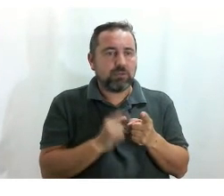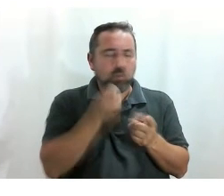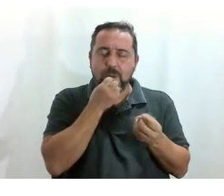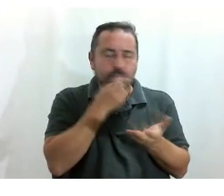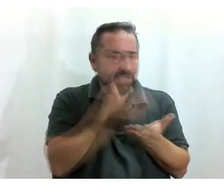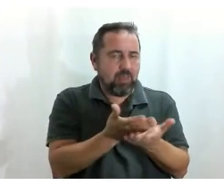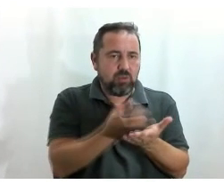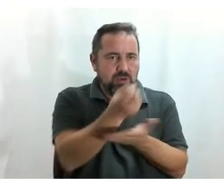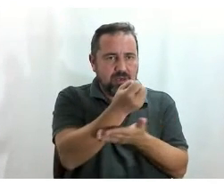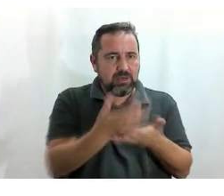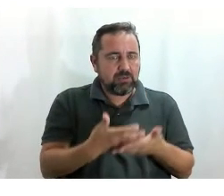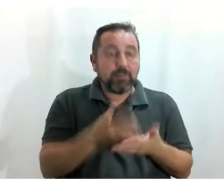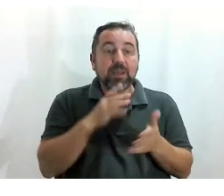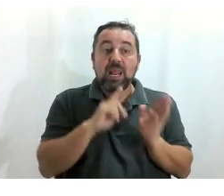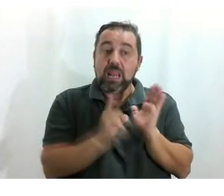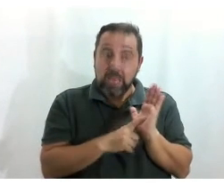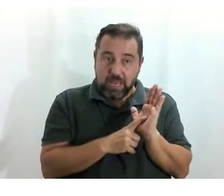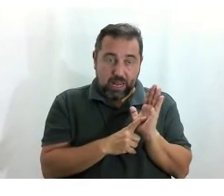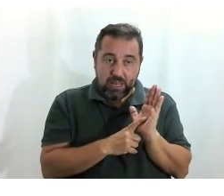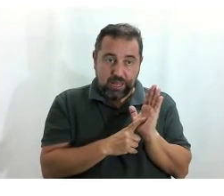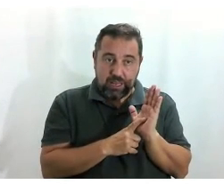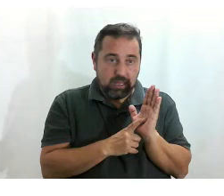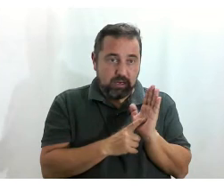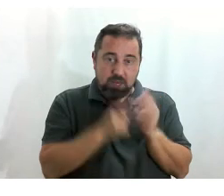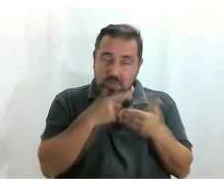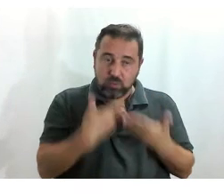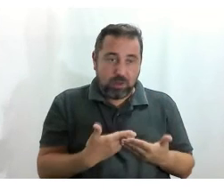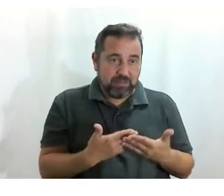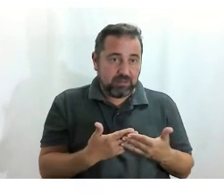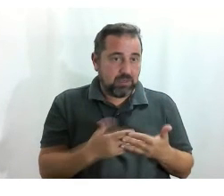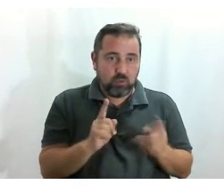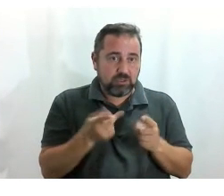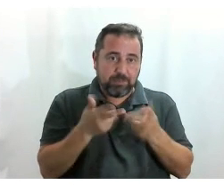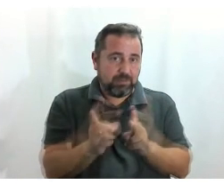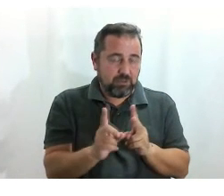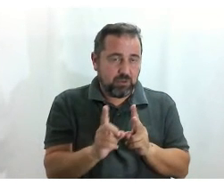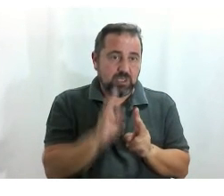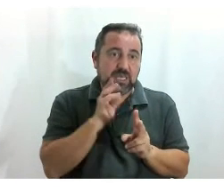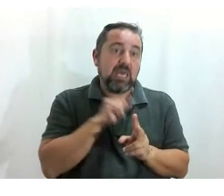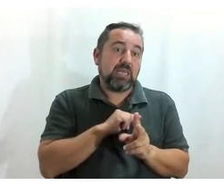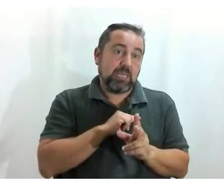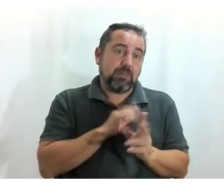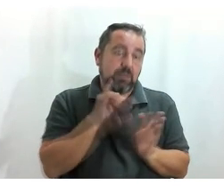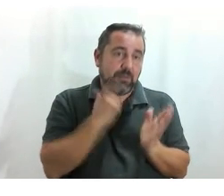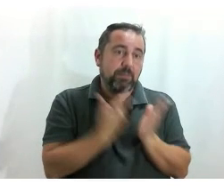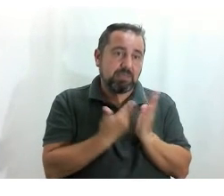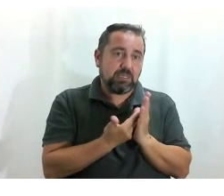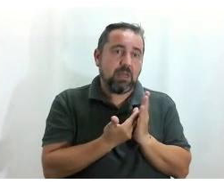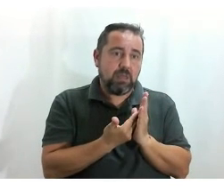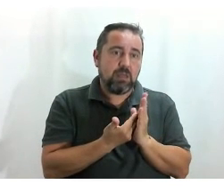pero desde el punto de vista legal no está actualmente permitido y éticamente presenta